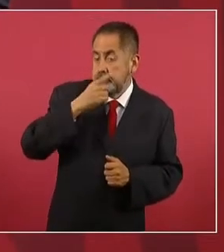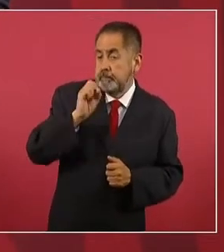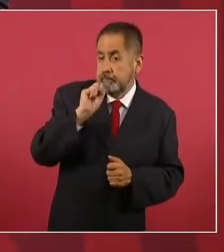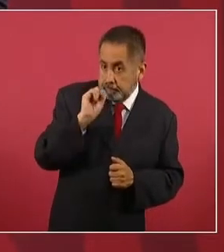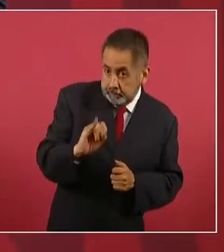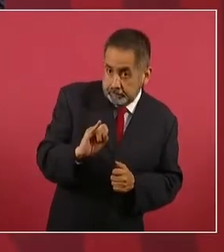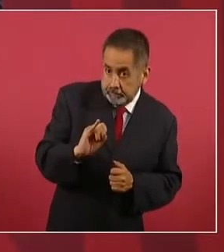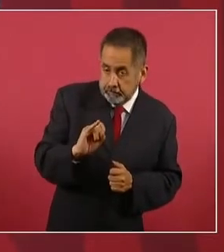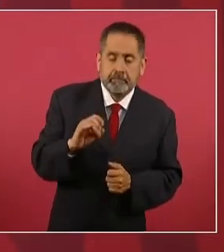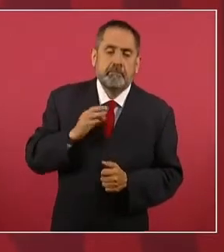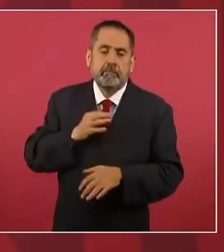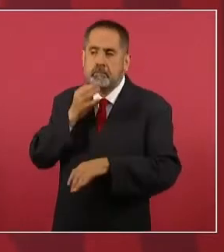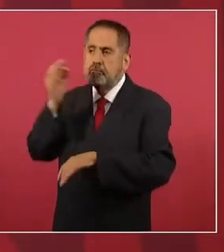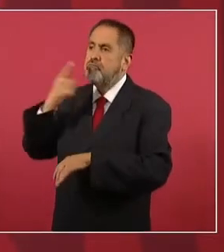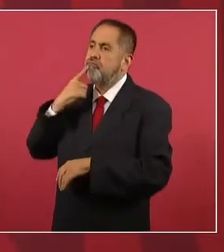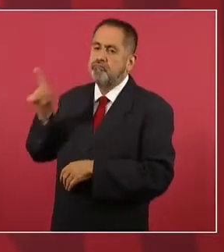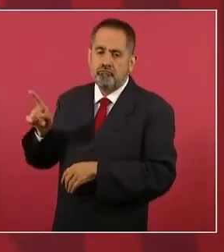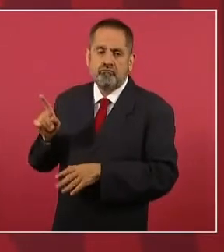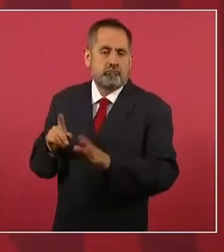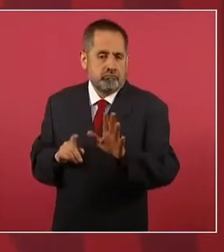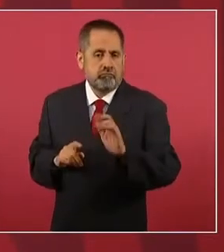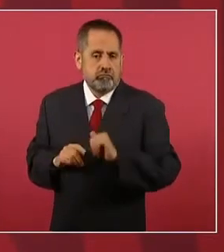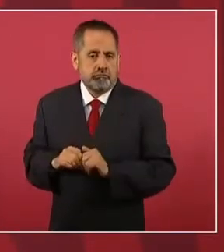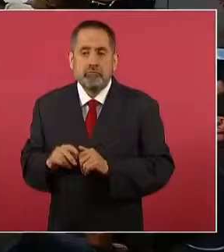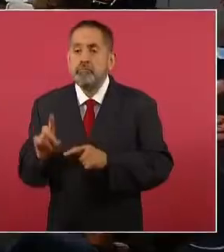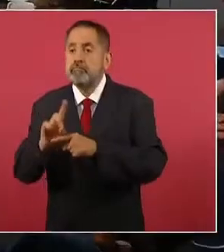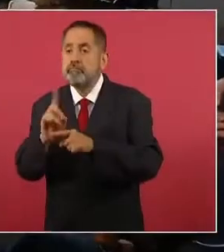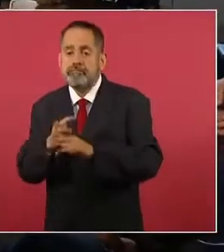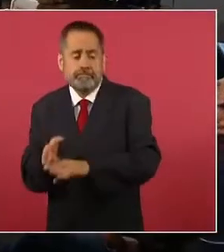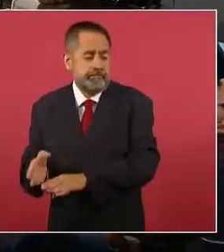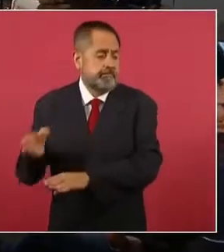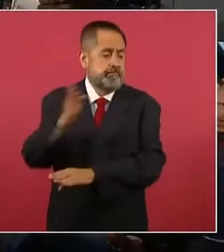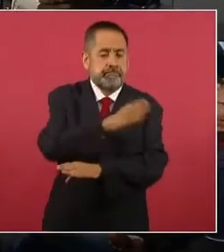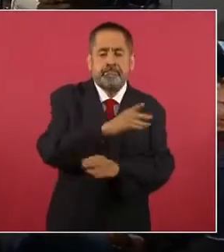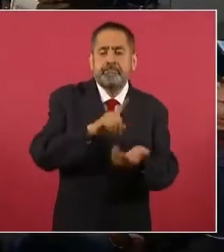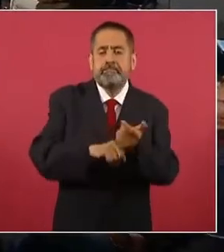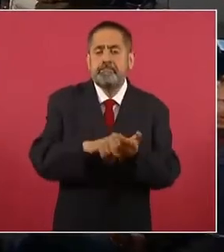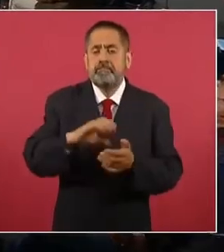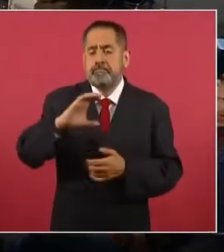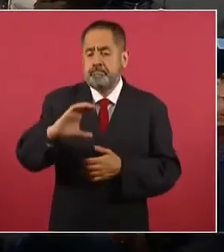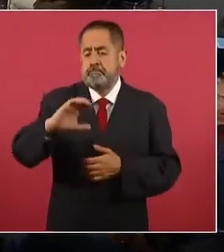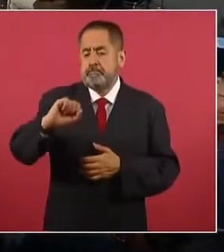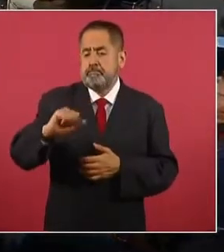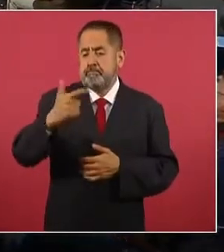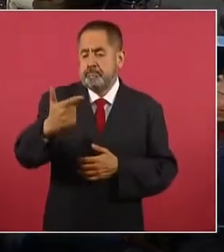íbamos a presentar denuncias desde Salinas